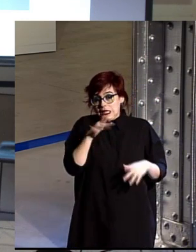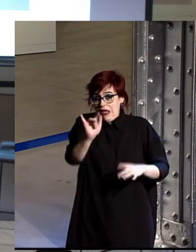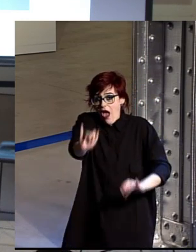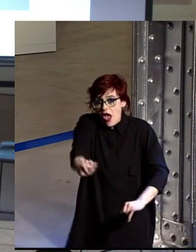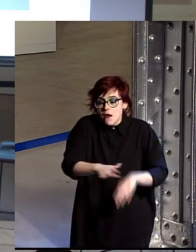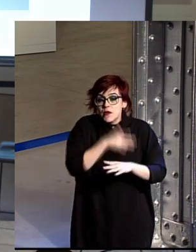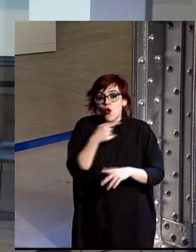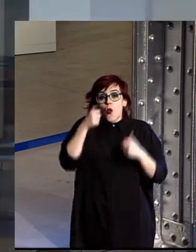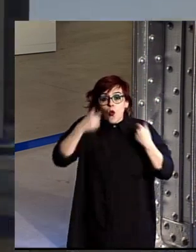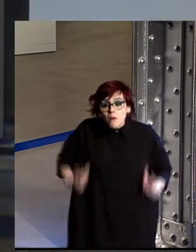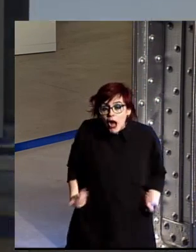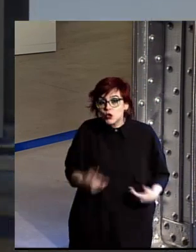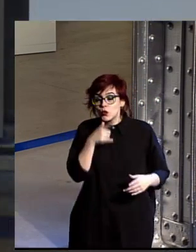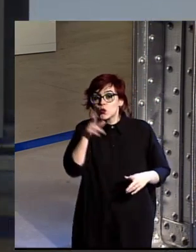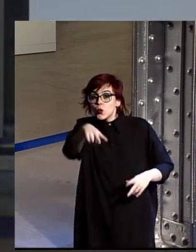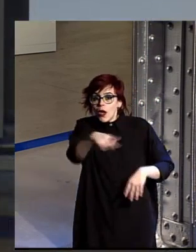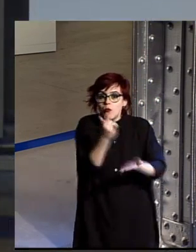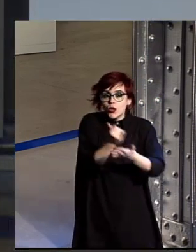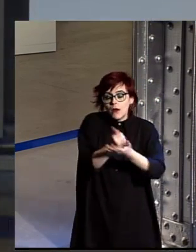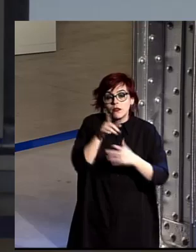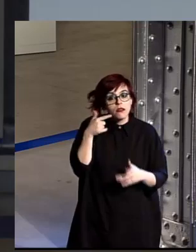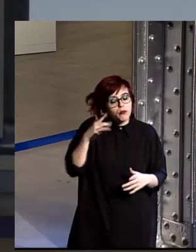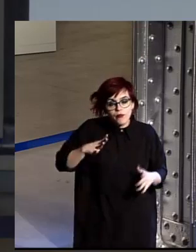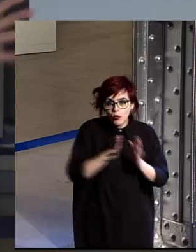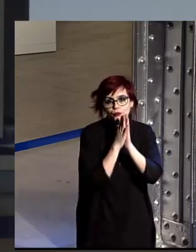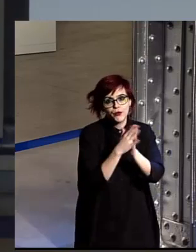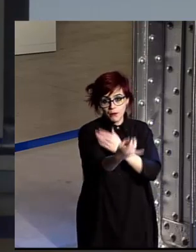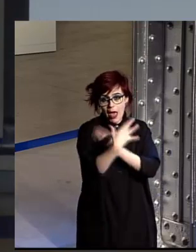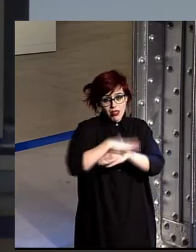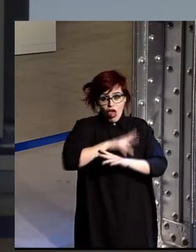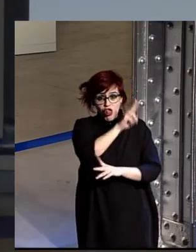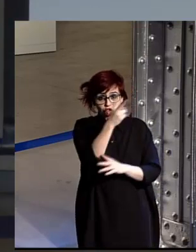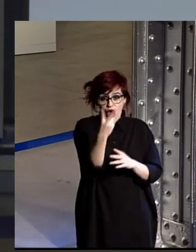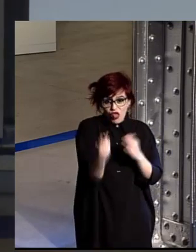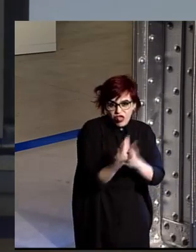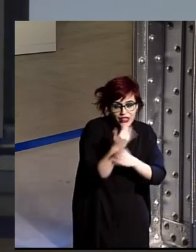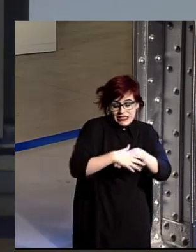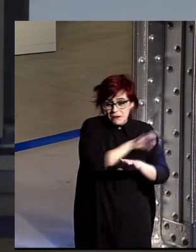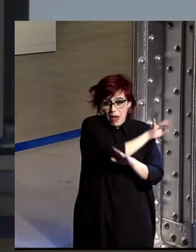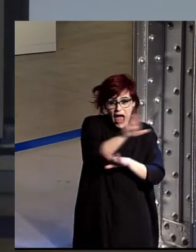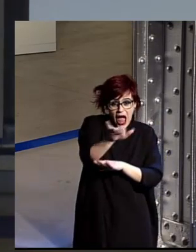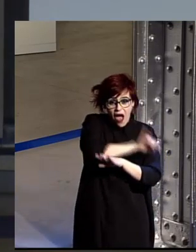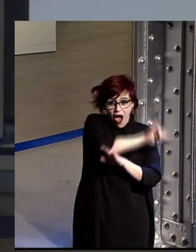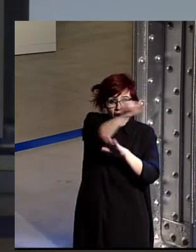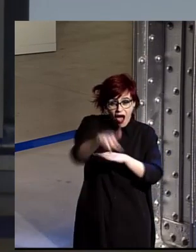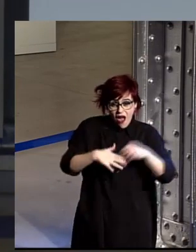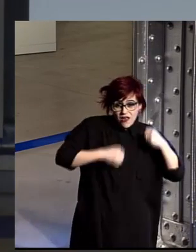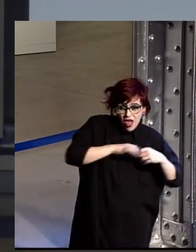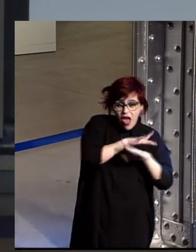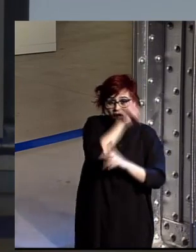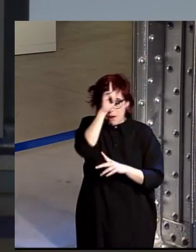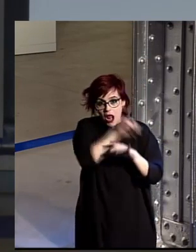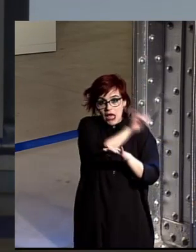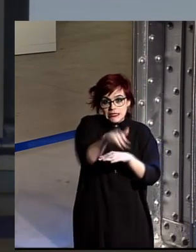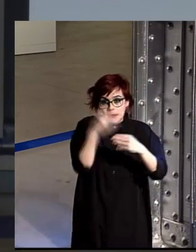se ha pinchado en humanos, el virus replica y tal. Y dijeron, mira, mándanosla y en los 48 horas que llega desde Canadá hasta Alemania nos pensamos si se la pinchamos o si